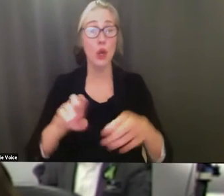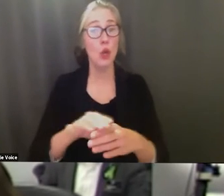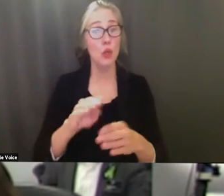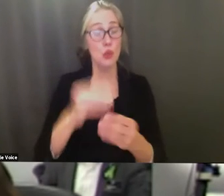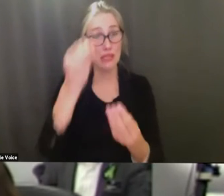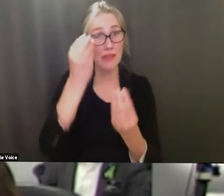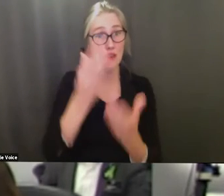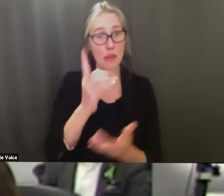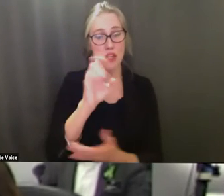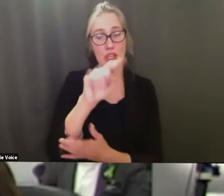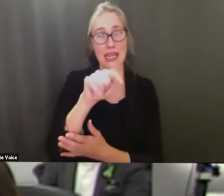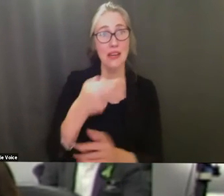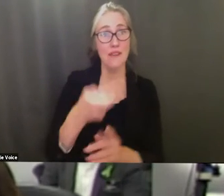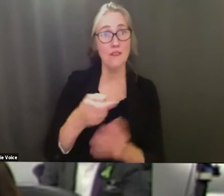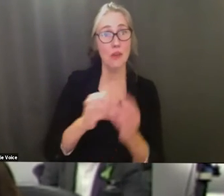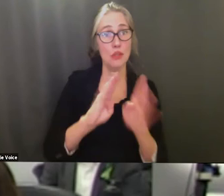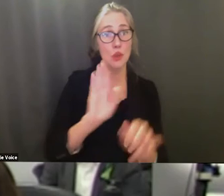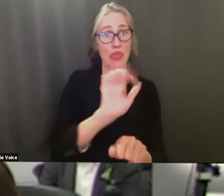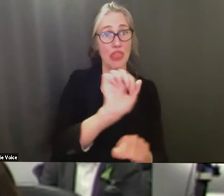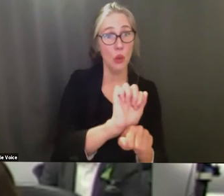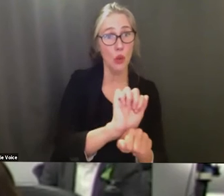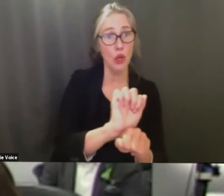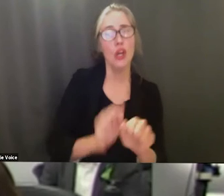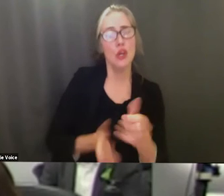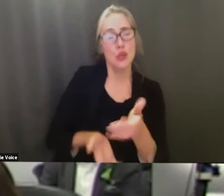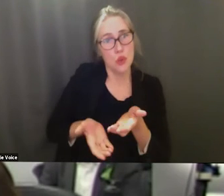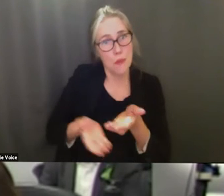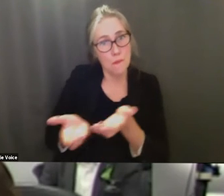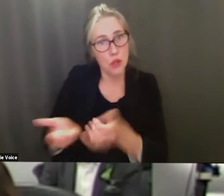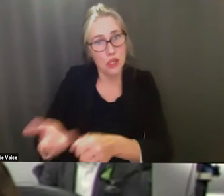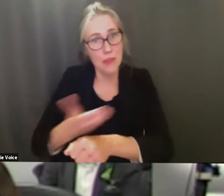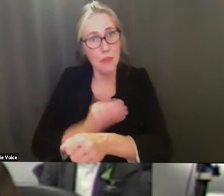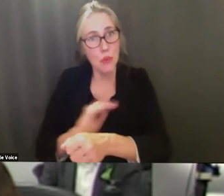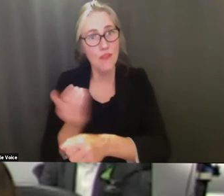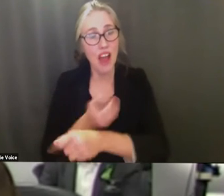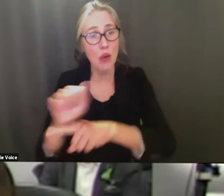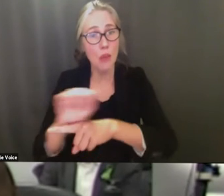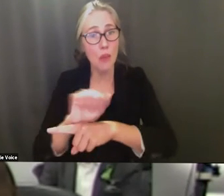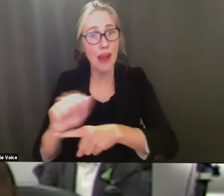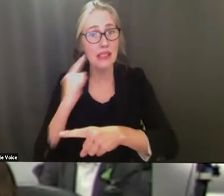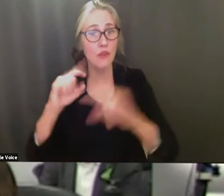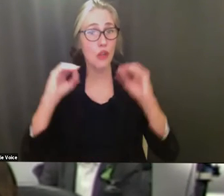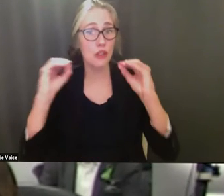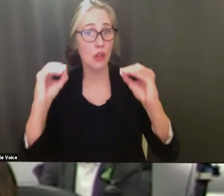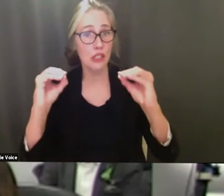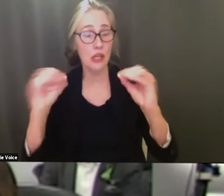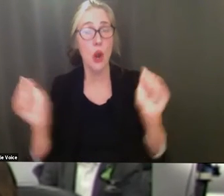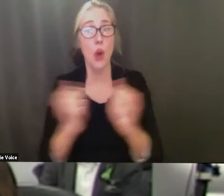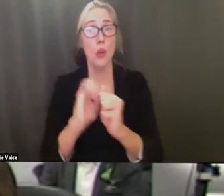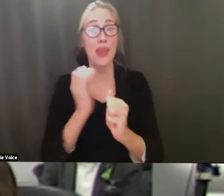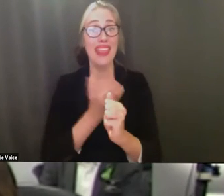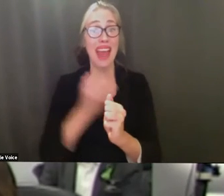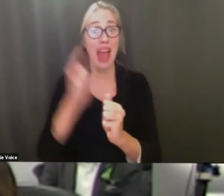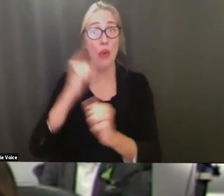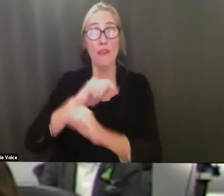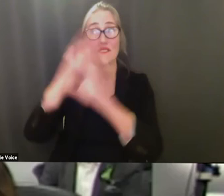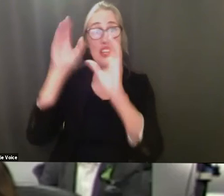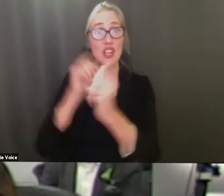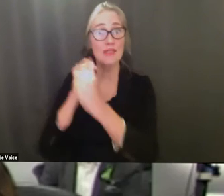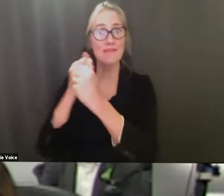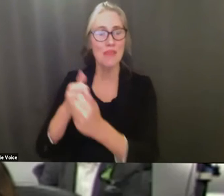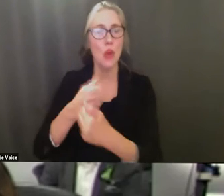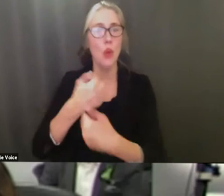en la información de los trabajos de los estudiantes para guiar las mejoras en nuestras prácticas de instrucción. Alineados con